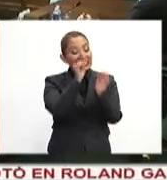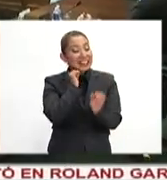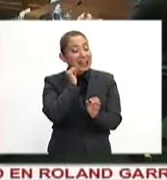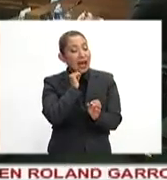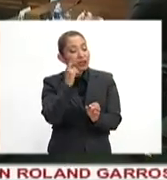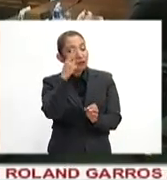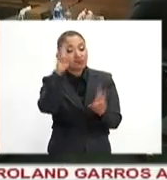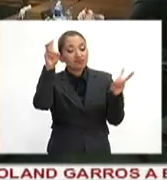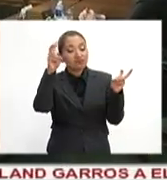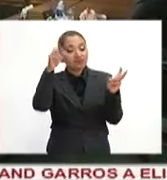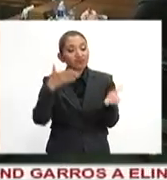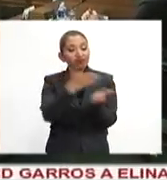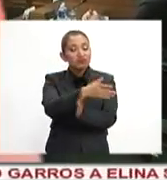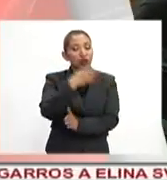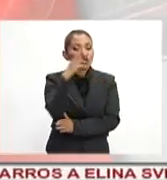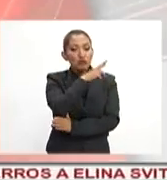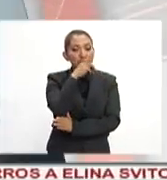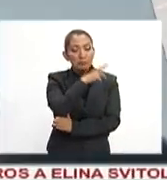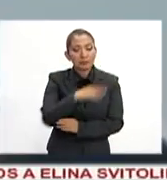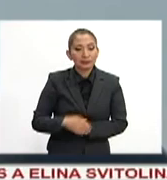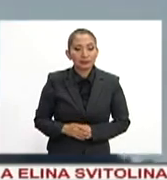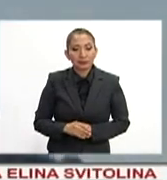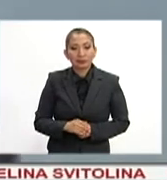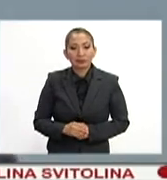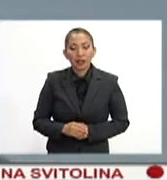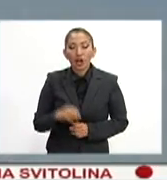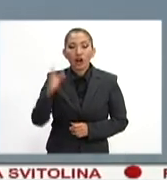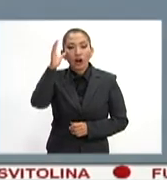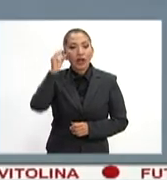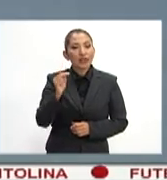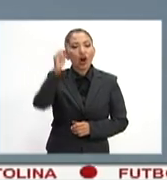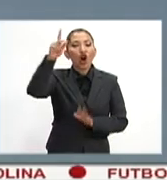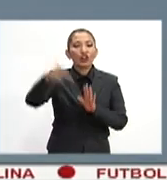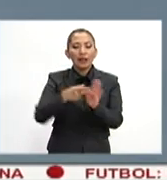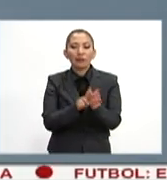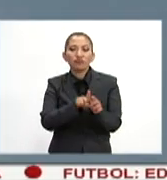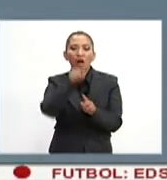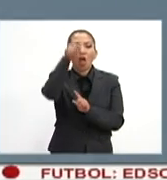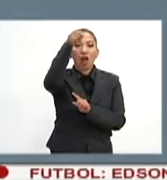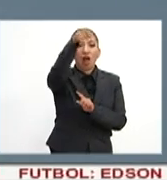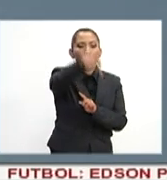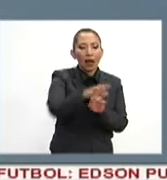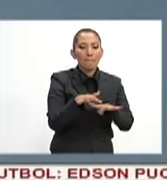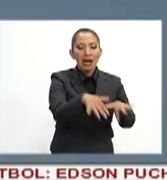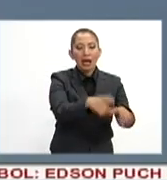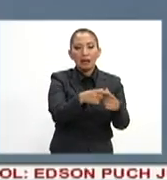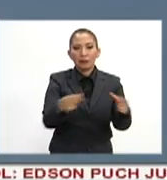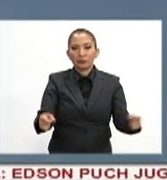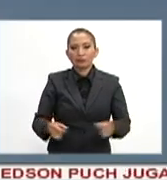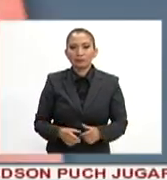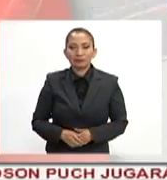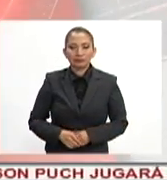Senado por la trama rusa. Corea del Norte vuelve a lanzar misiles en el mar de